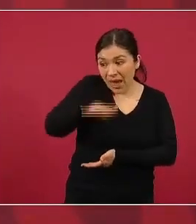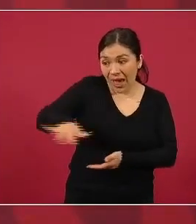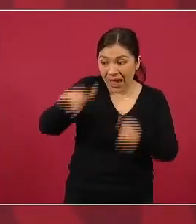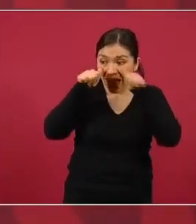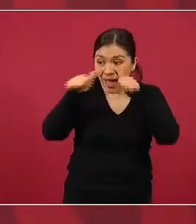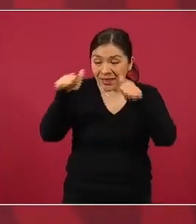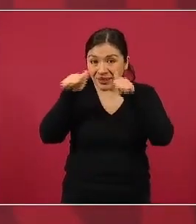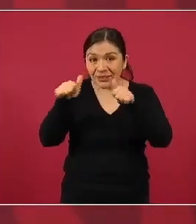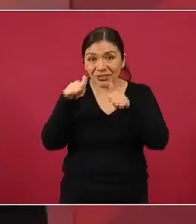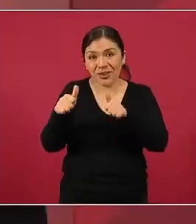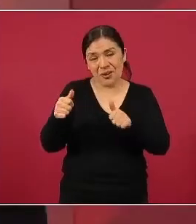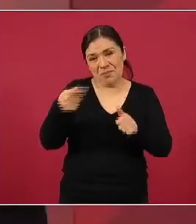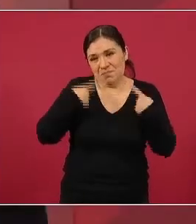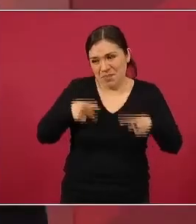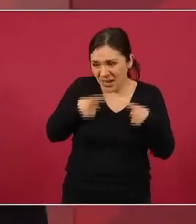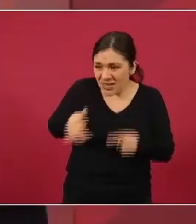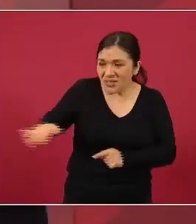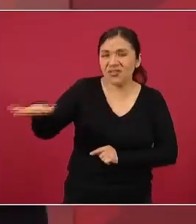obtuvieron